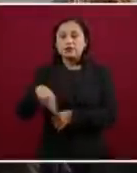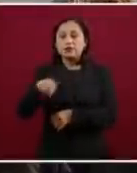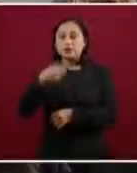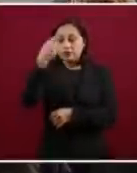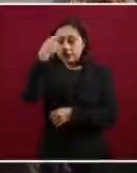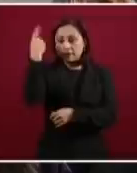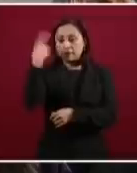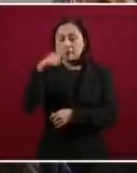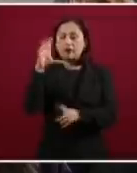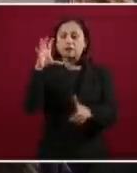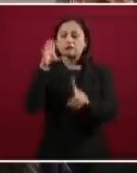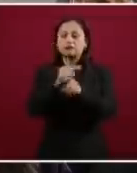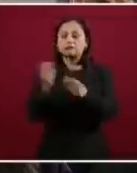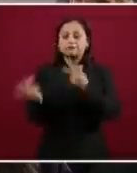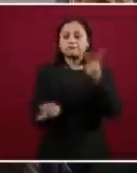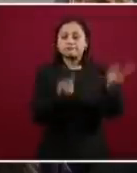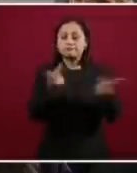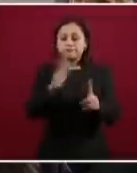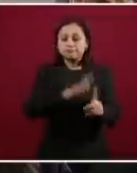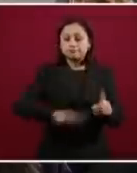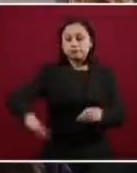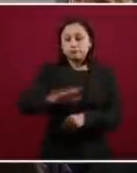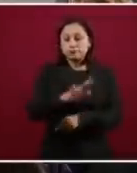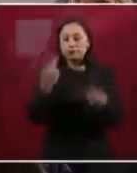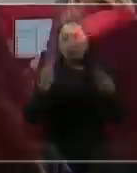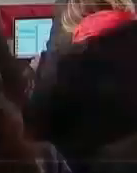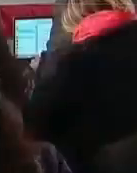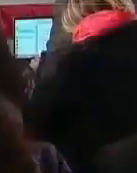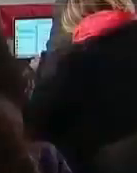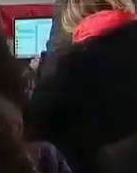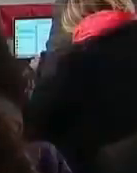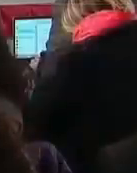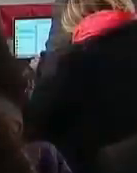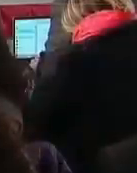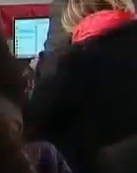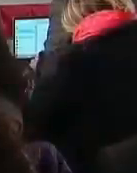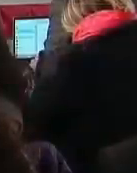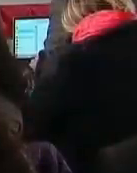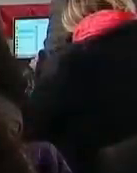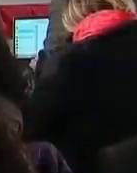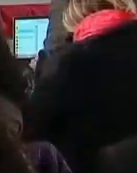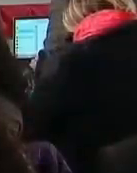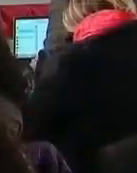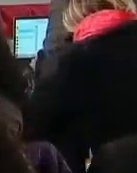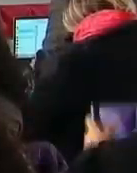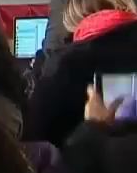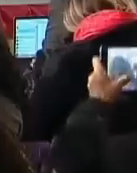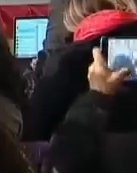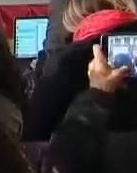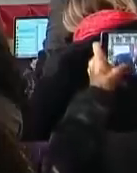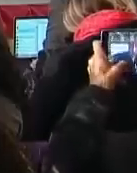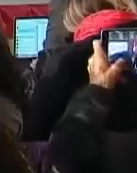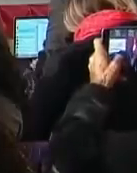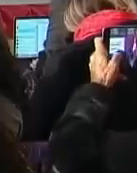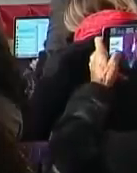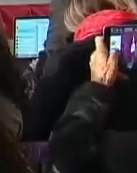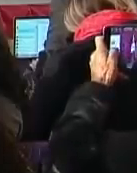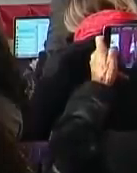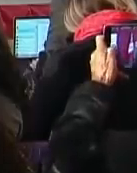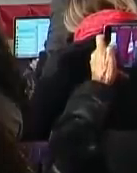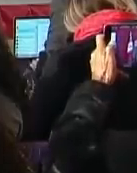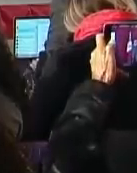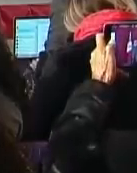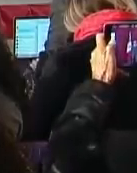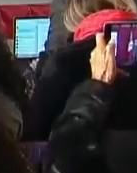participación ciudadana coordinada por la subsecretaria Diana Álvarez. Y al final, seguramente, en las asambleas